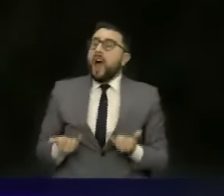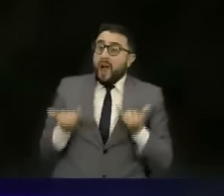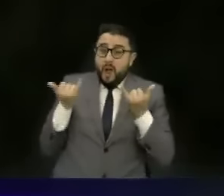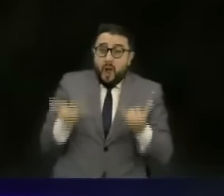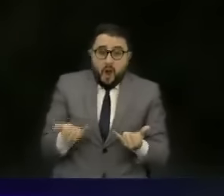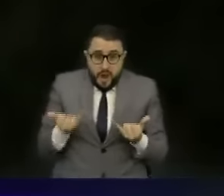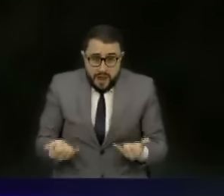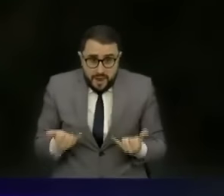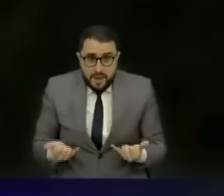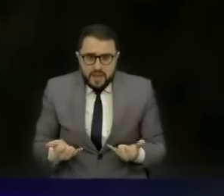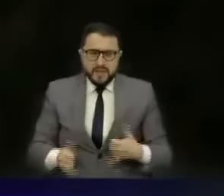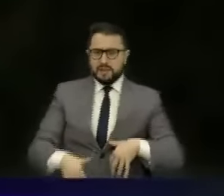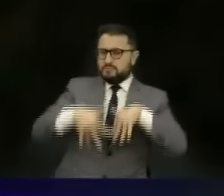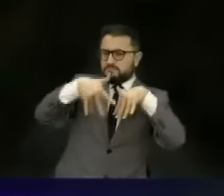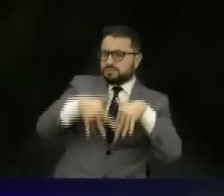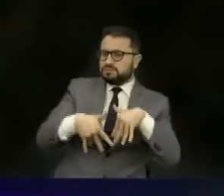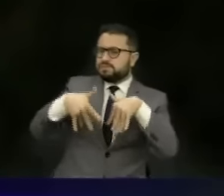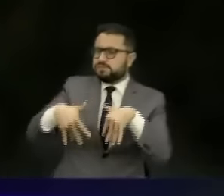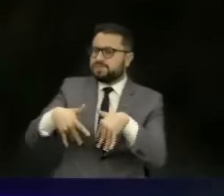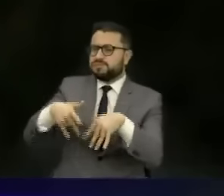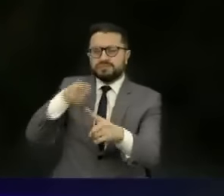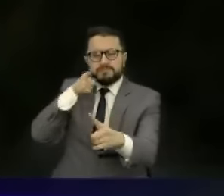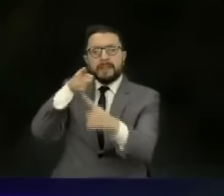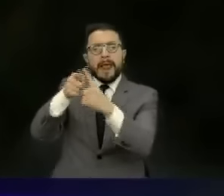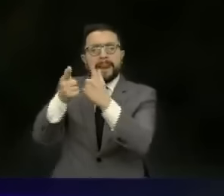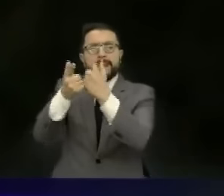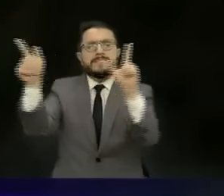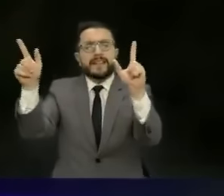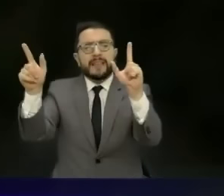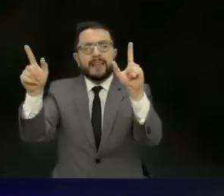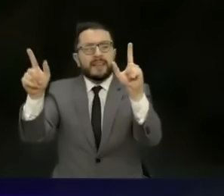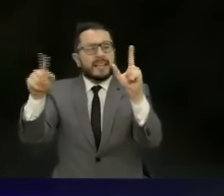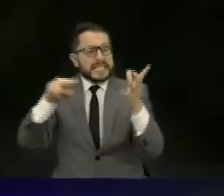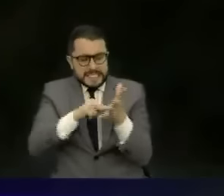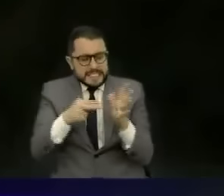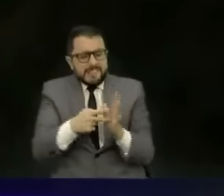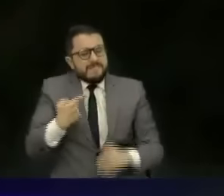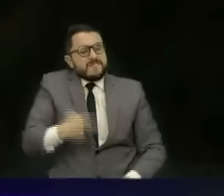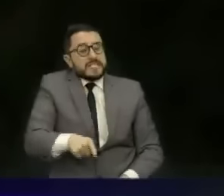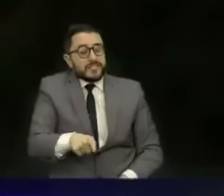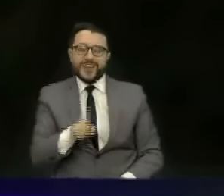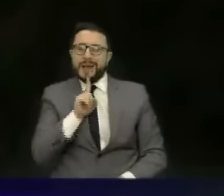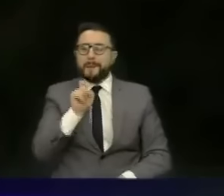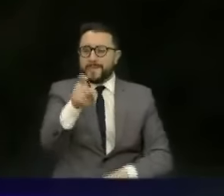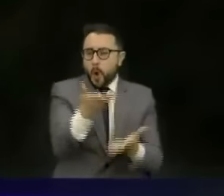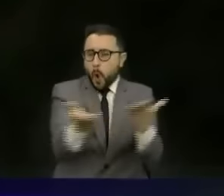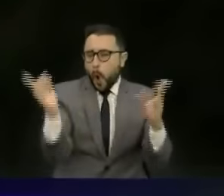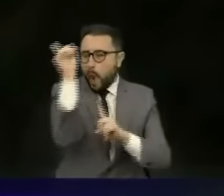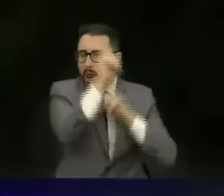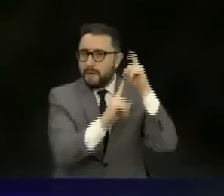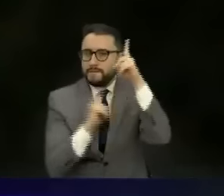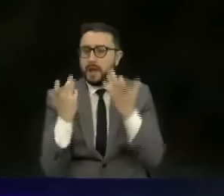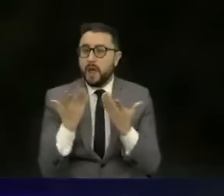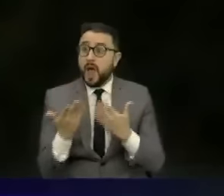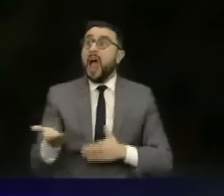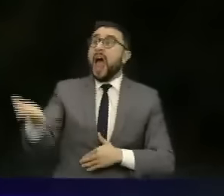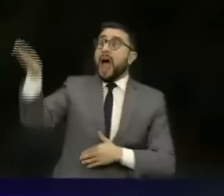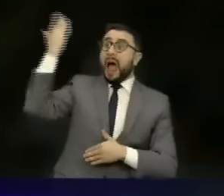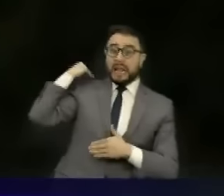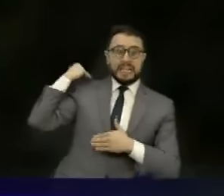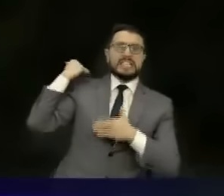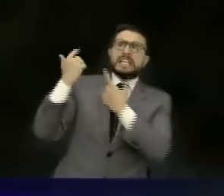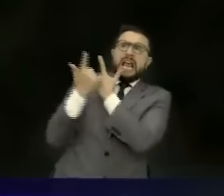hoy? ¿De qué tendríamos que liberarnos? ¿Y de quiénes? Como antaño.